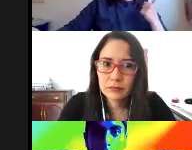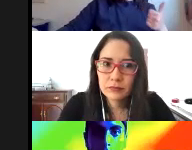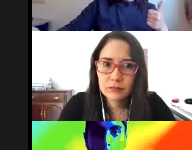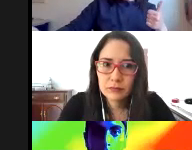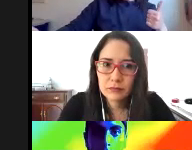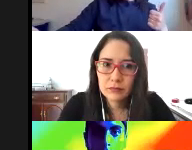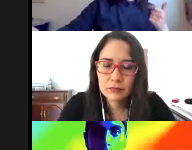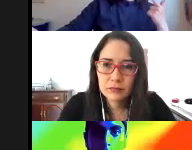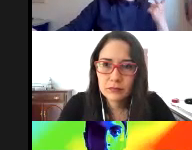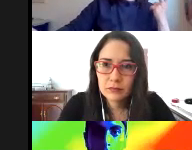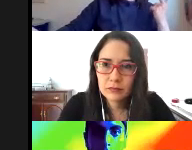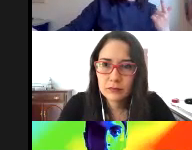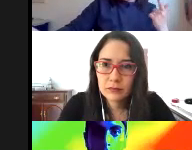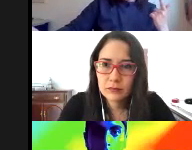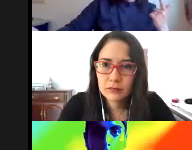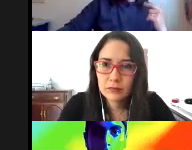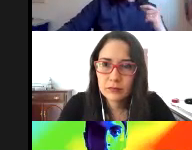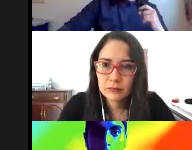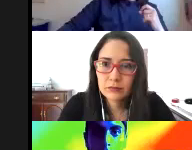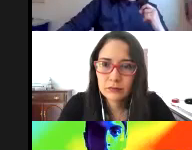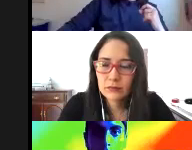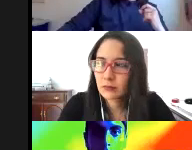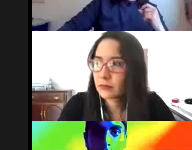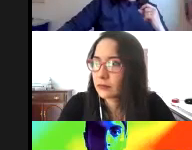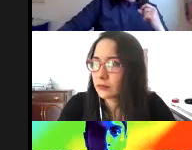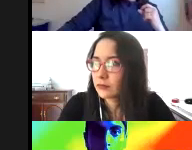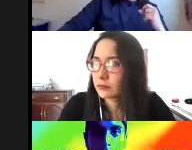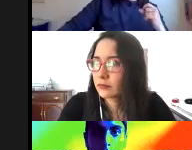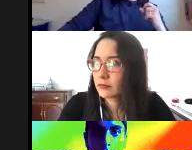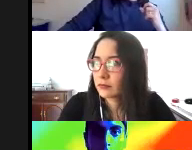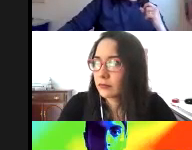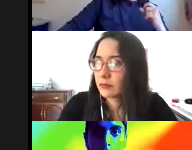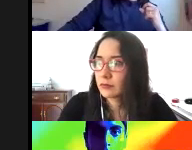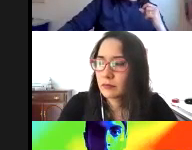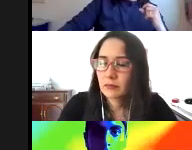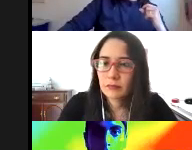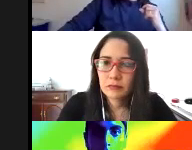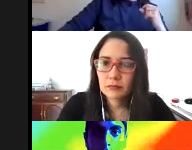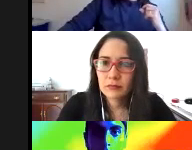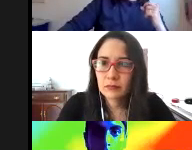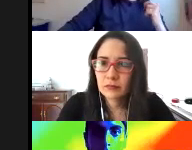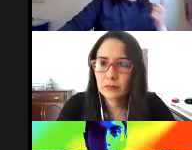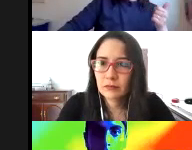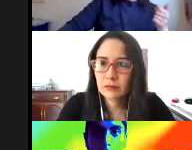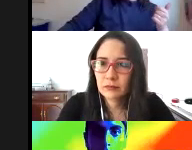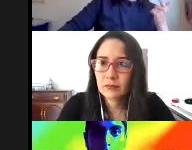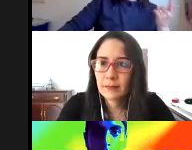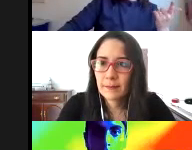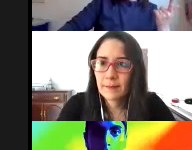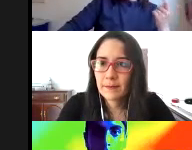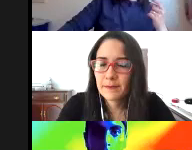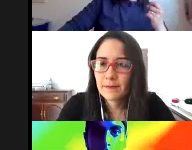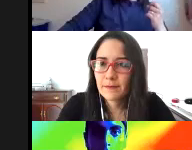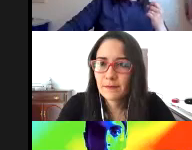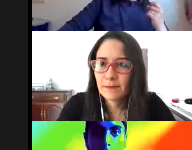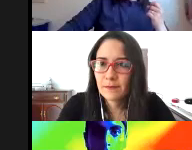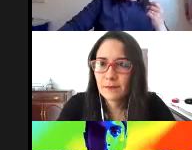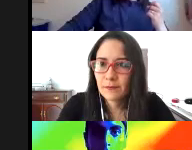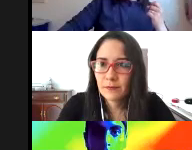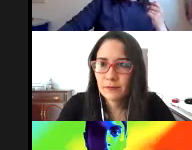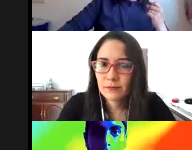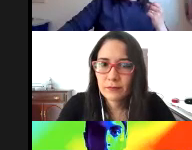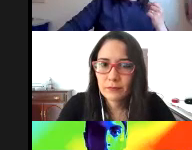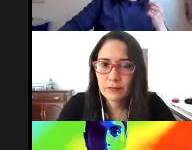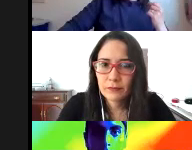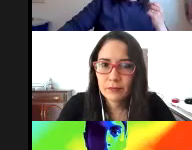es la erosión y la escorrentía agrícola lo que está lavando entonces los nutrientes y los sedimentos hacia el